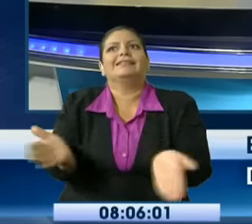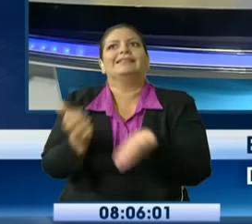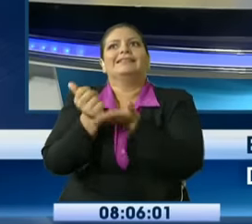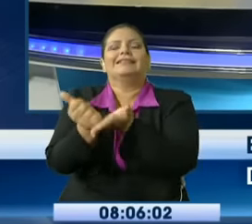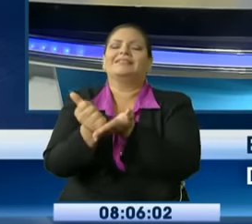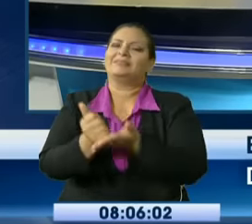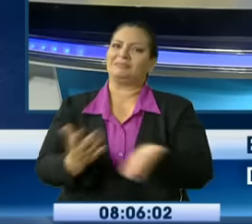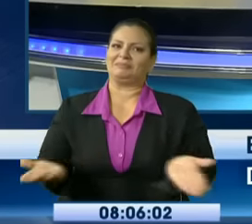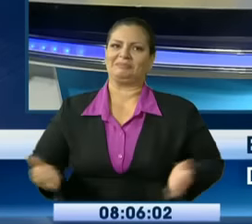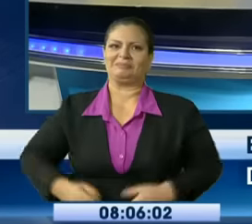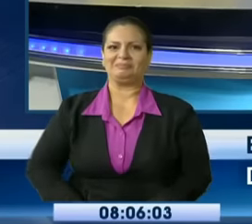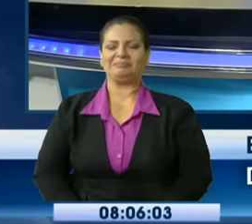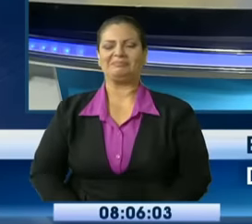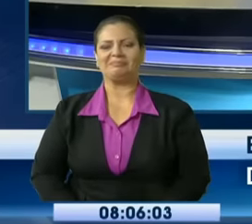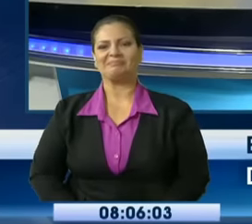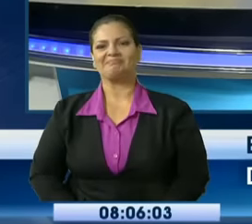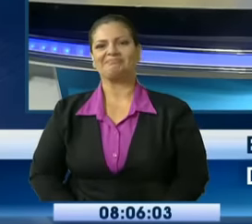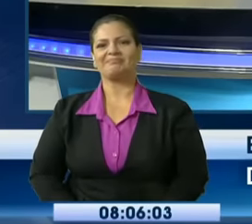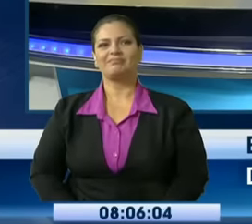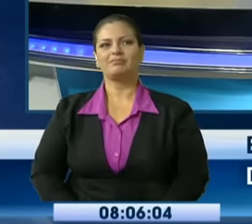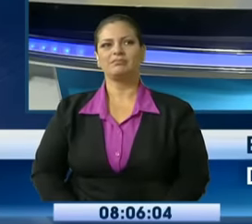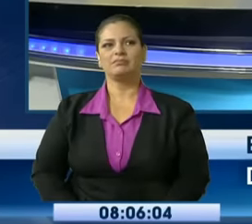Claro que sí, vamos a ganar. Oigan,